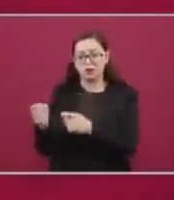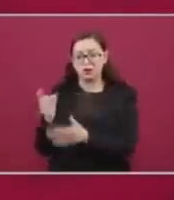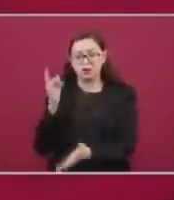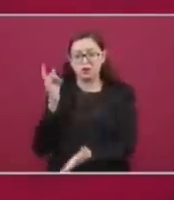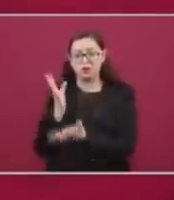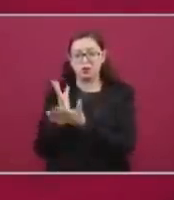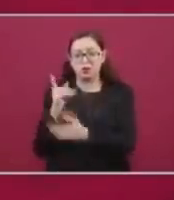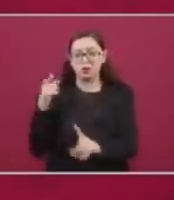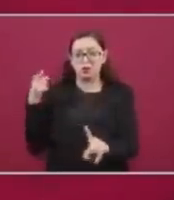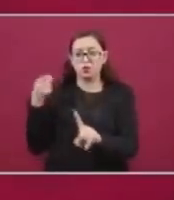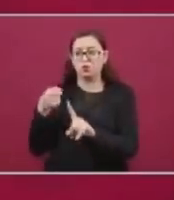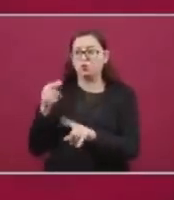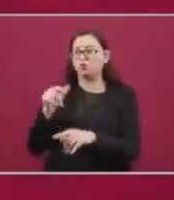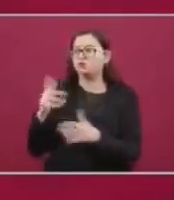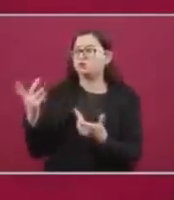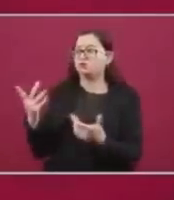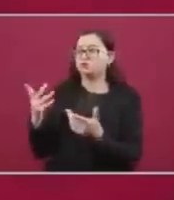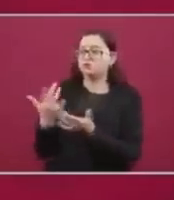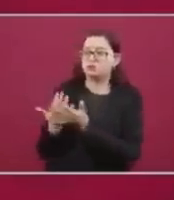la defensa nacional,